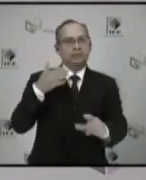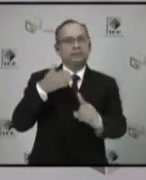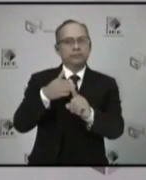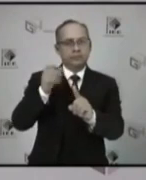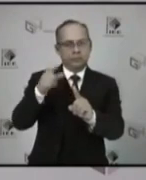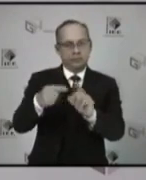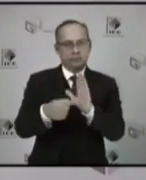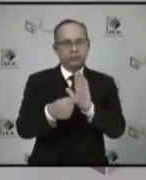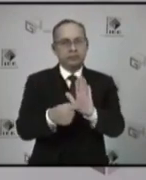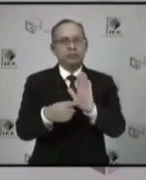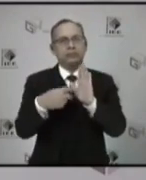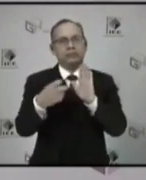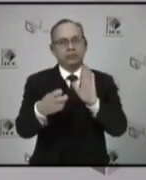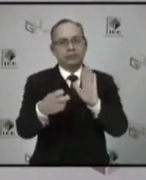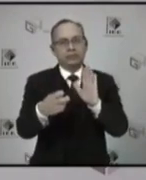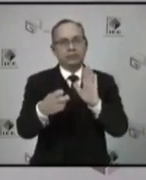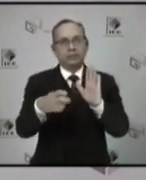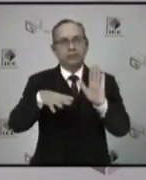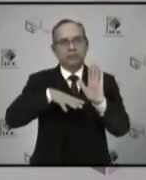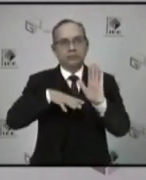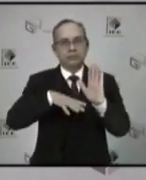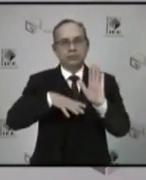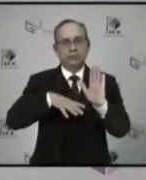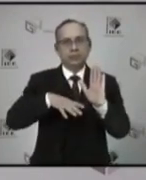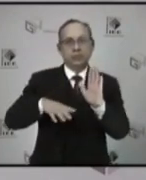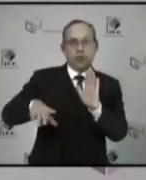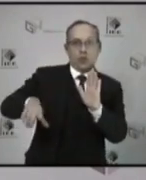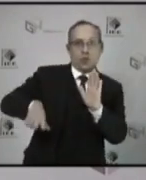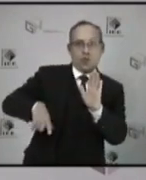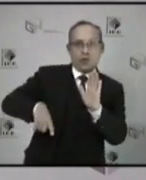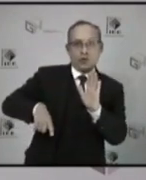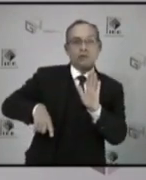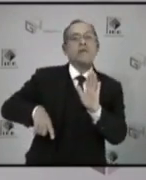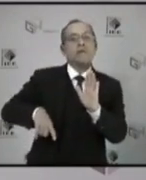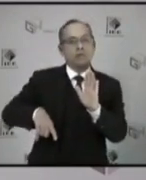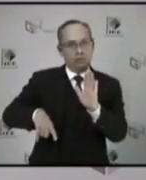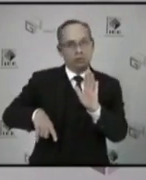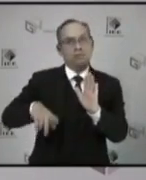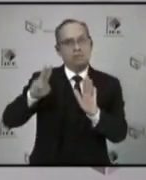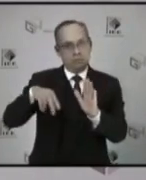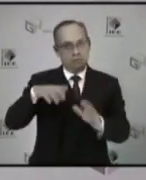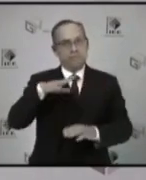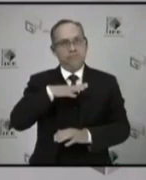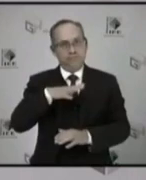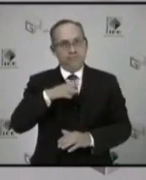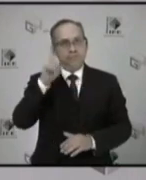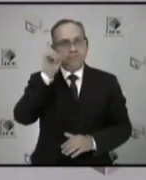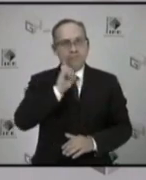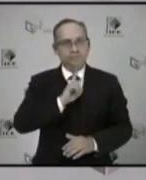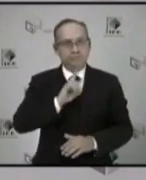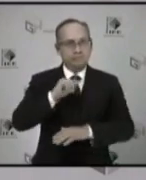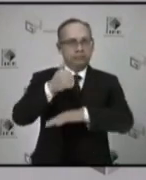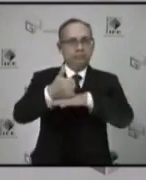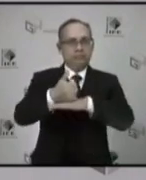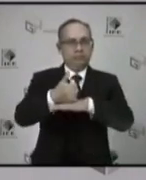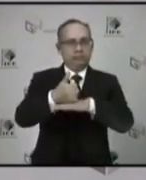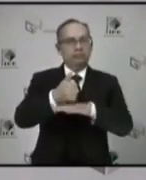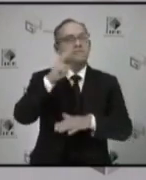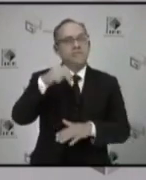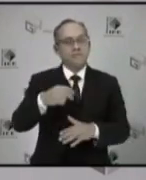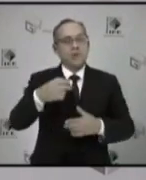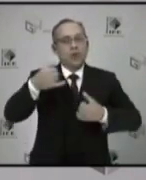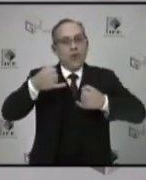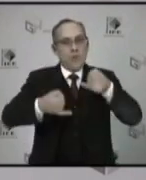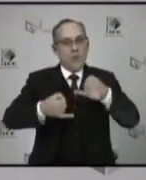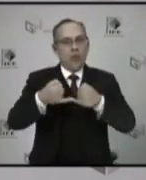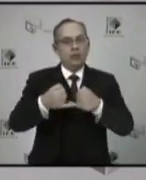también a la mitad del gobierno mujeres, de una vez lo anuncio. Vamos a tener jurados populares